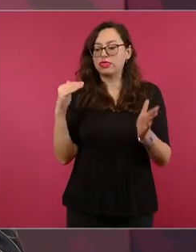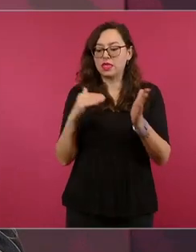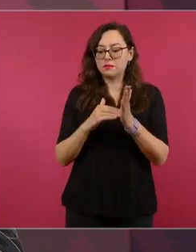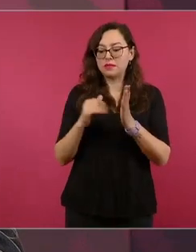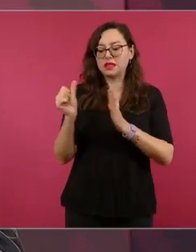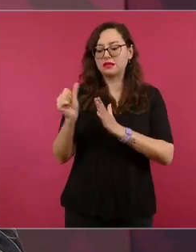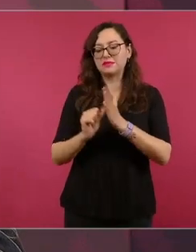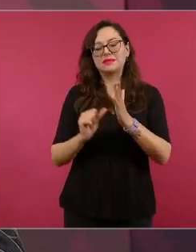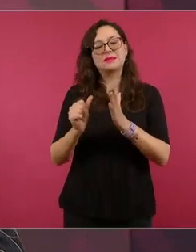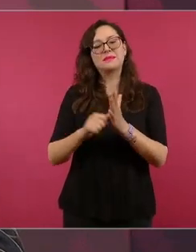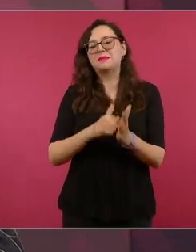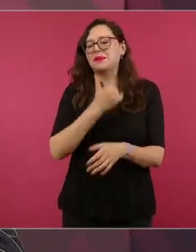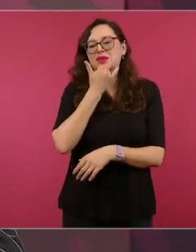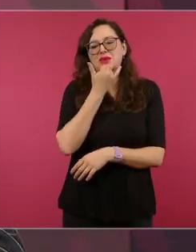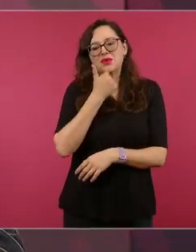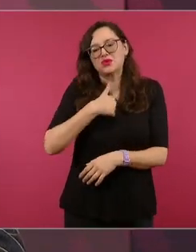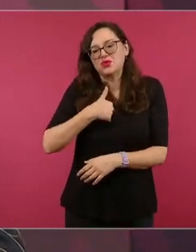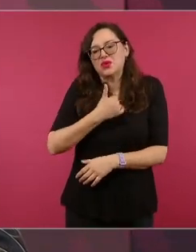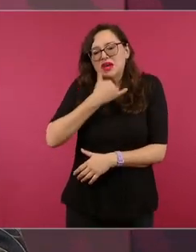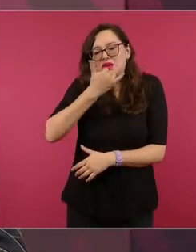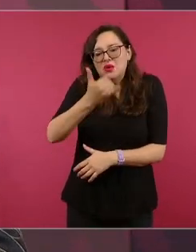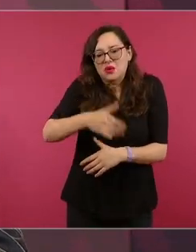y son 270,000